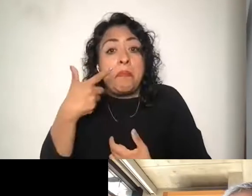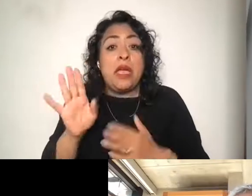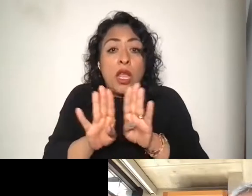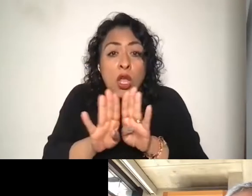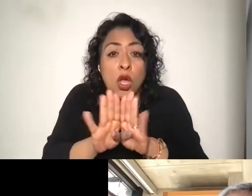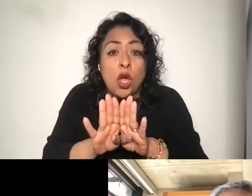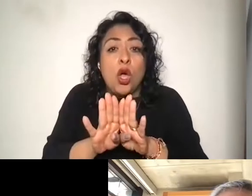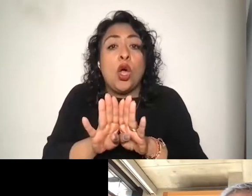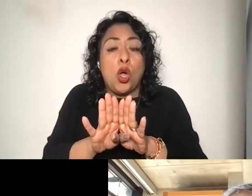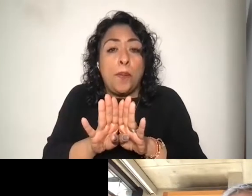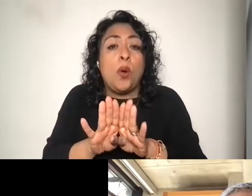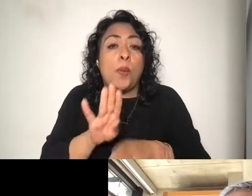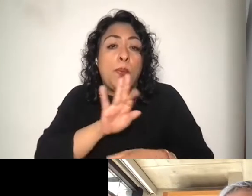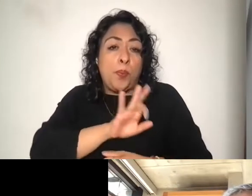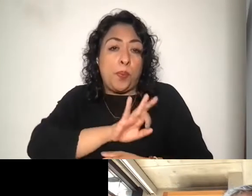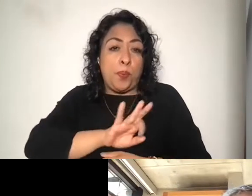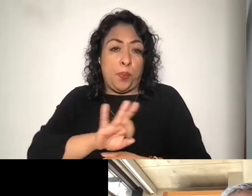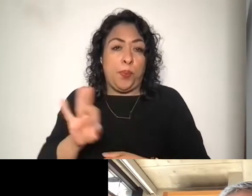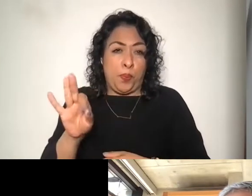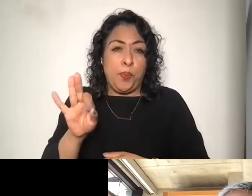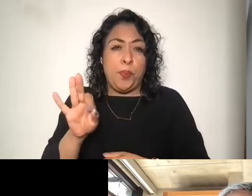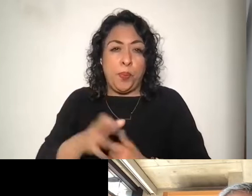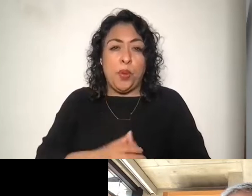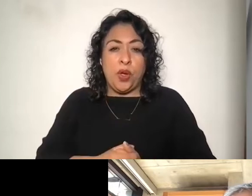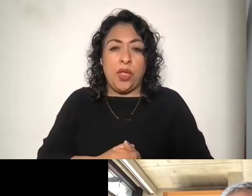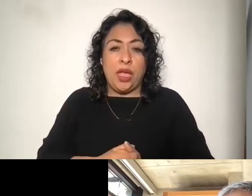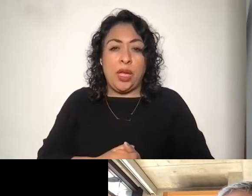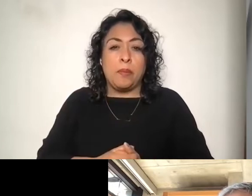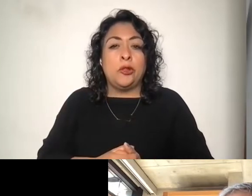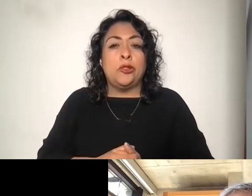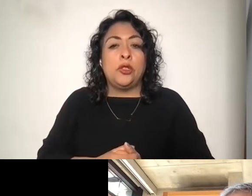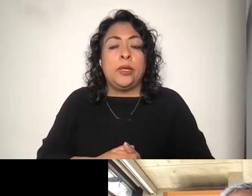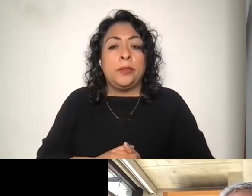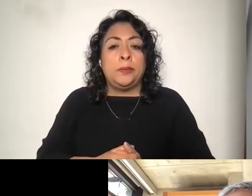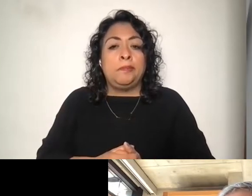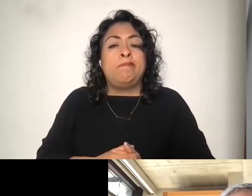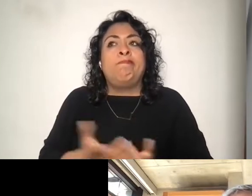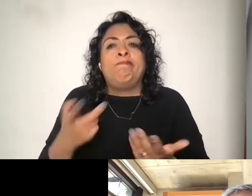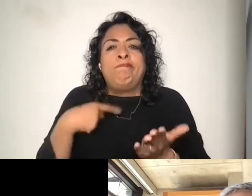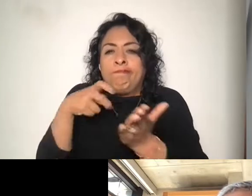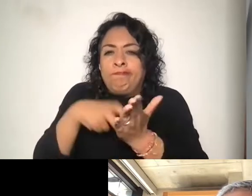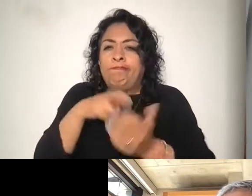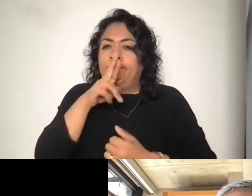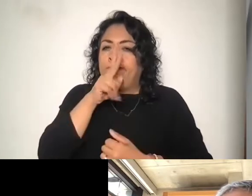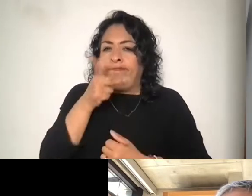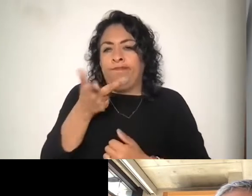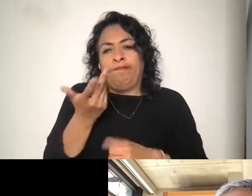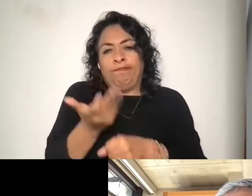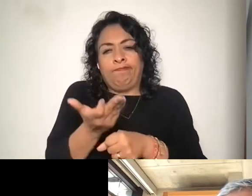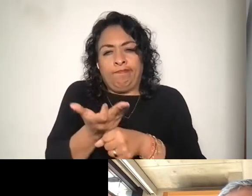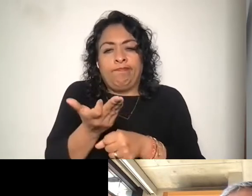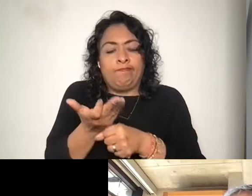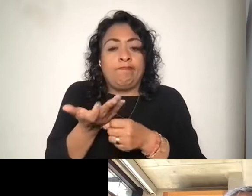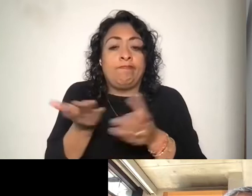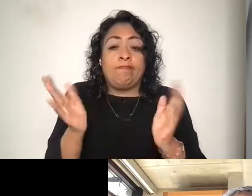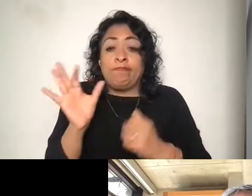algunas que podemos hacer de mejor manera ahora que, aunque no